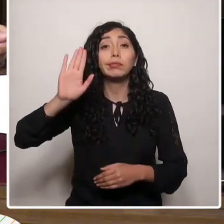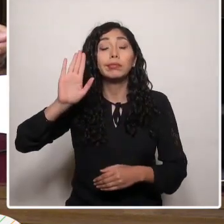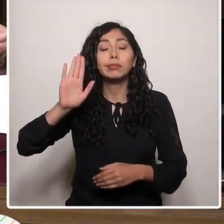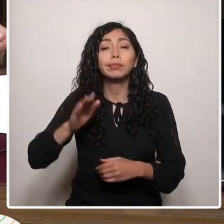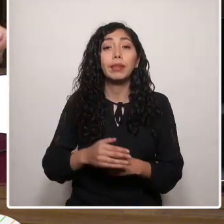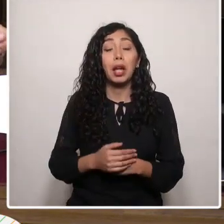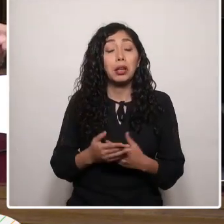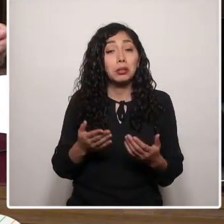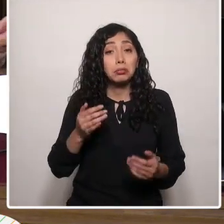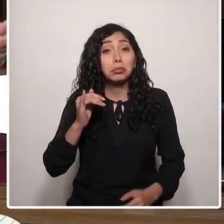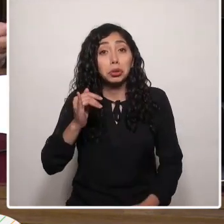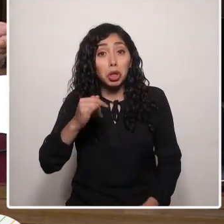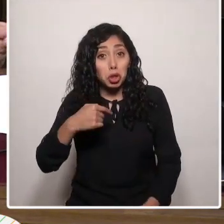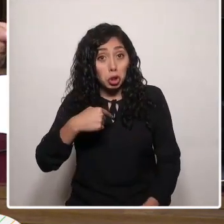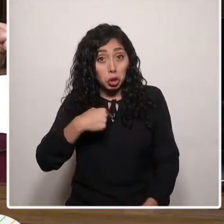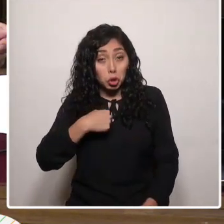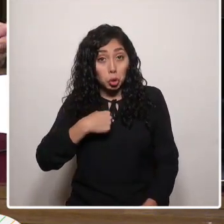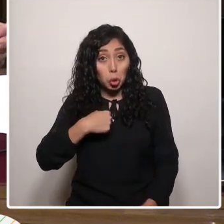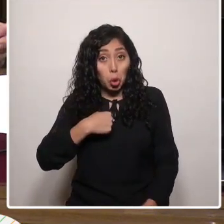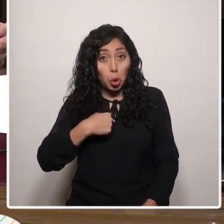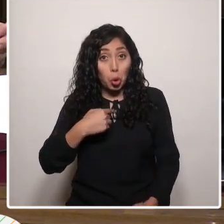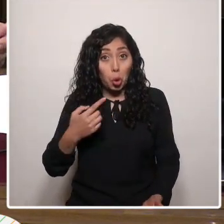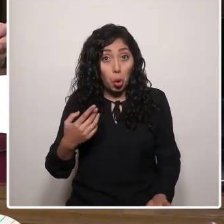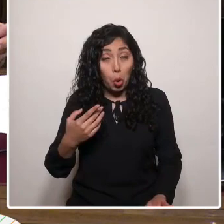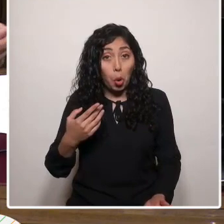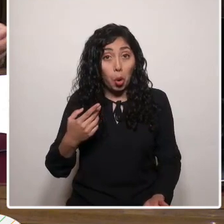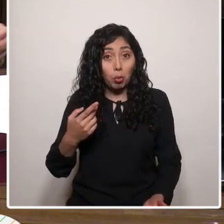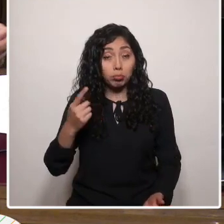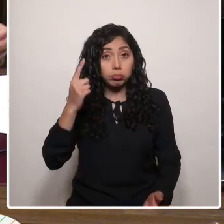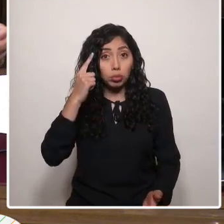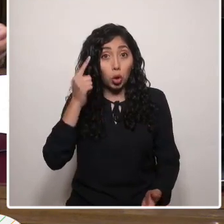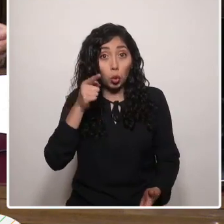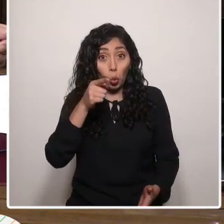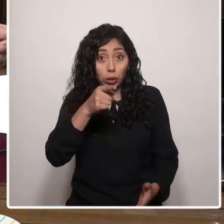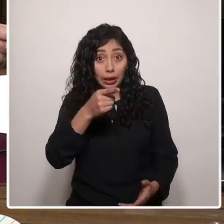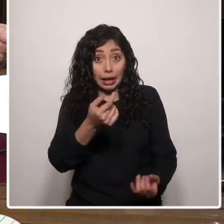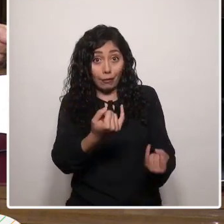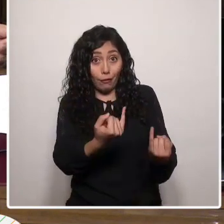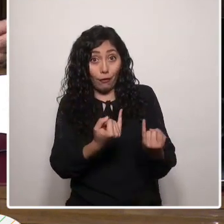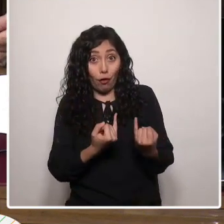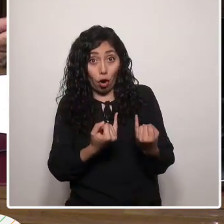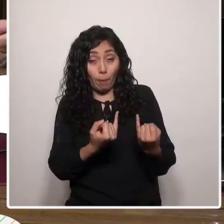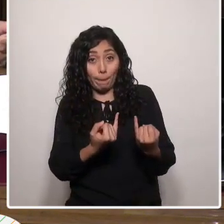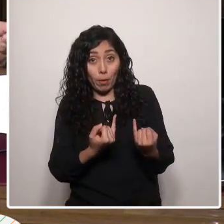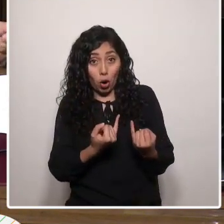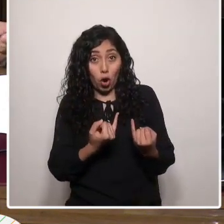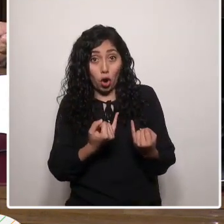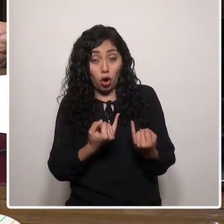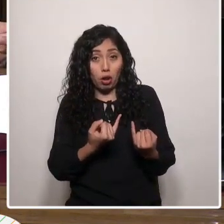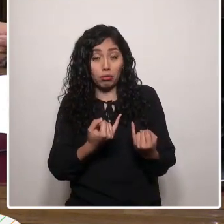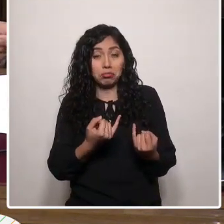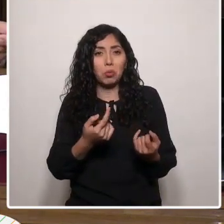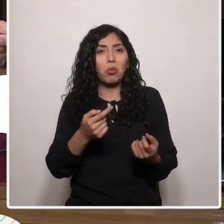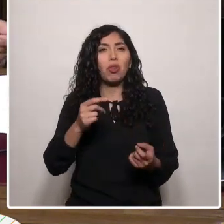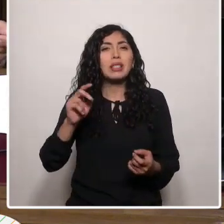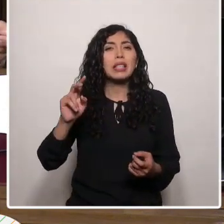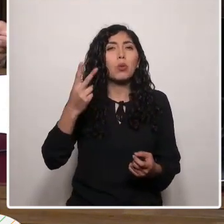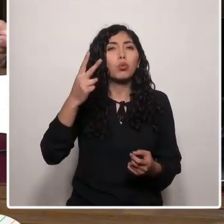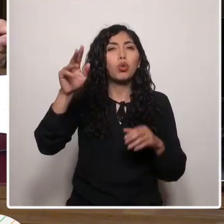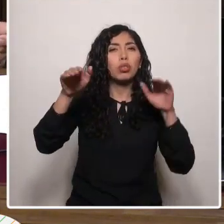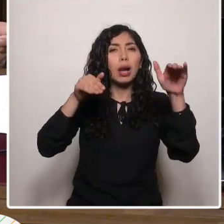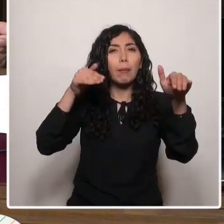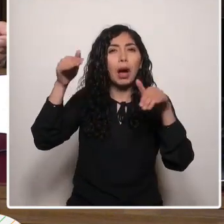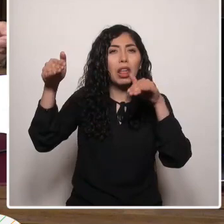yo no veo que lo que usted ha informado, la decisión de la mesa de hacer un segundo llamado, deba